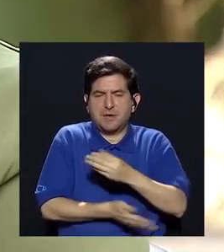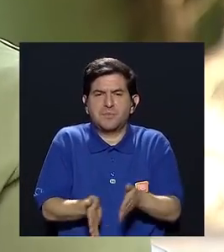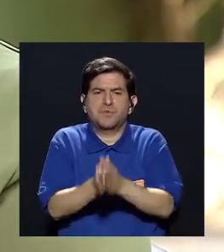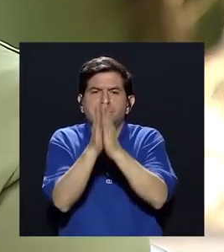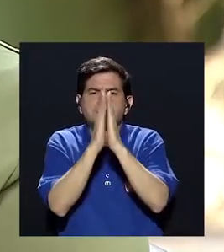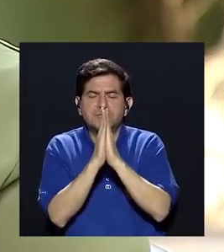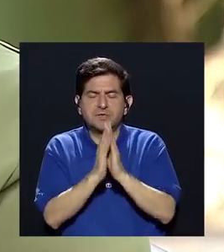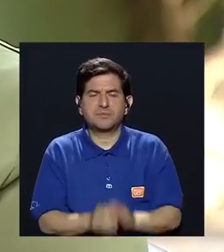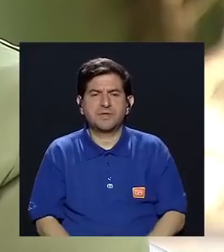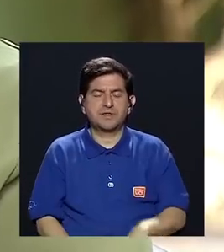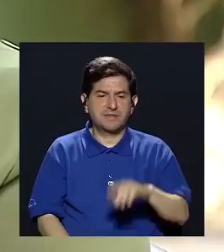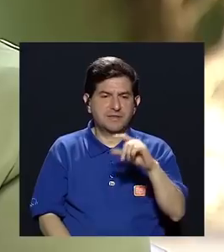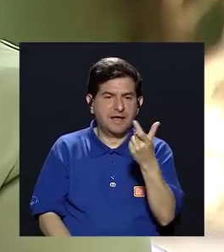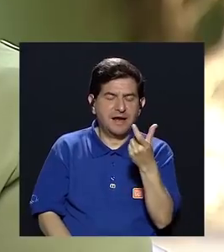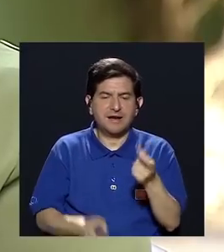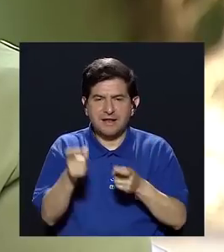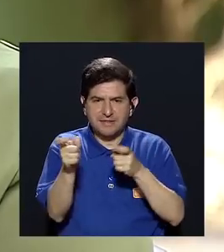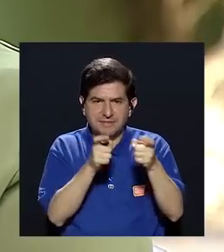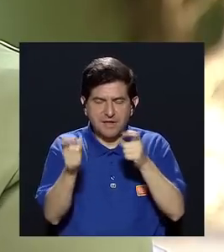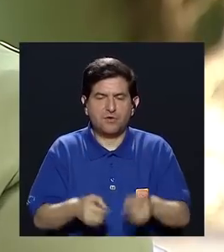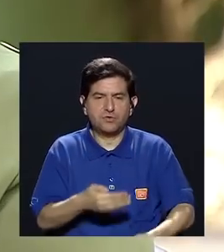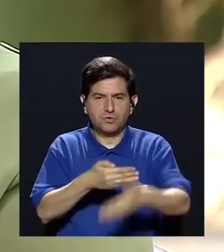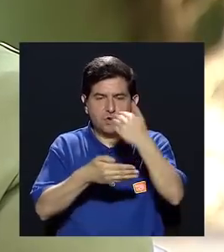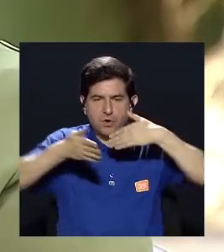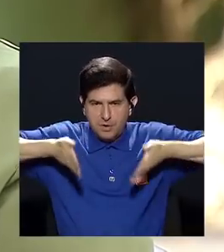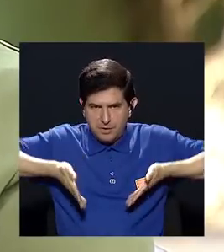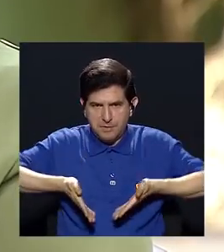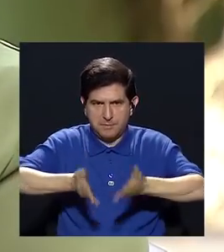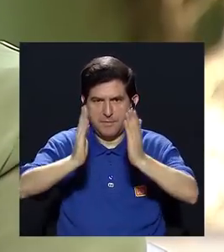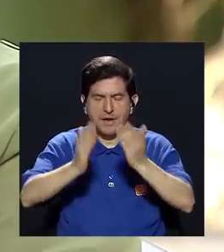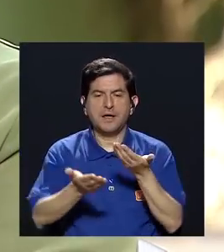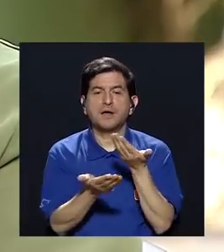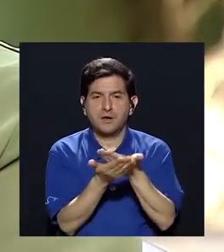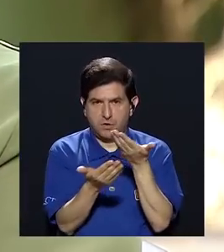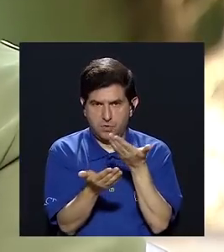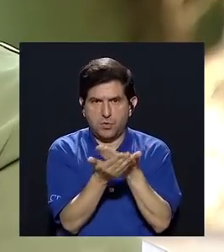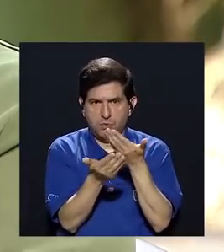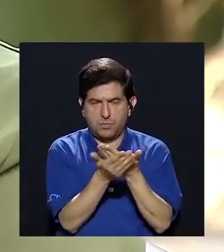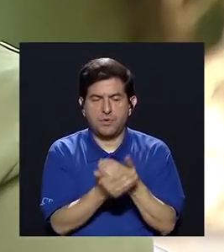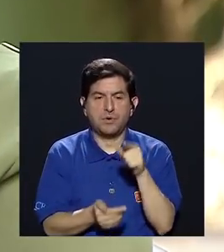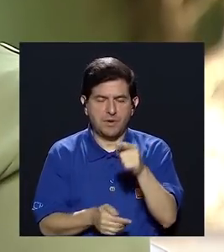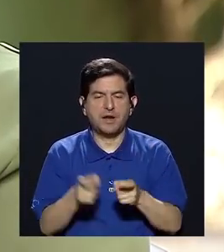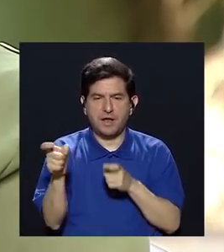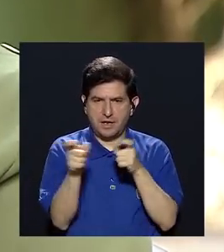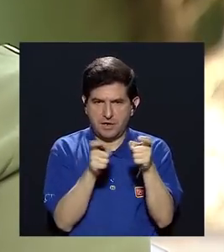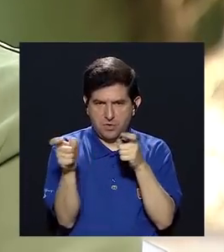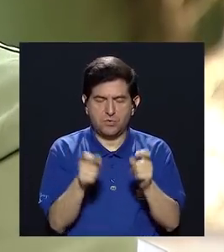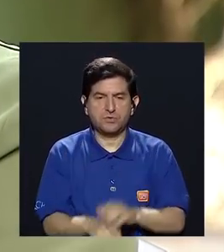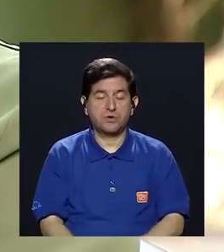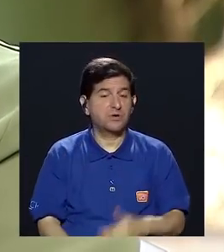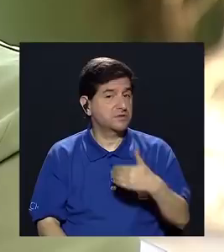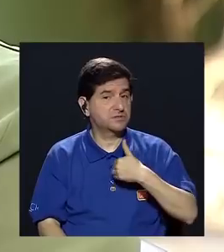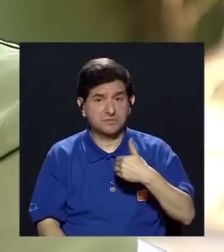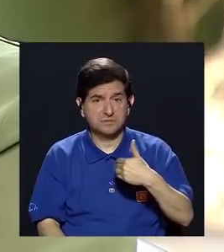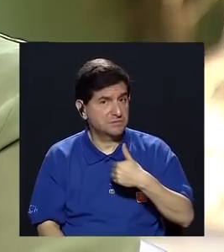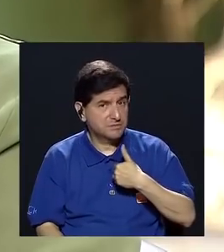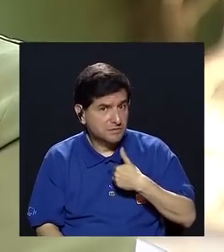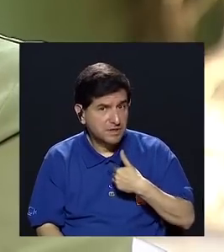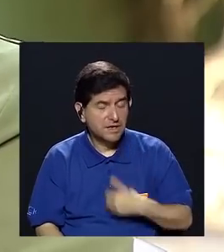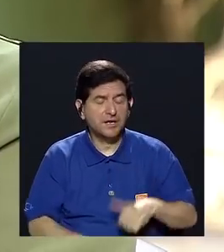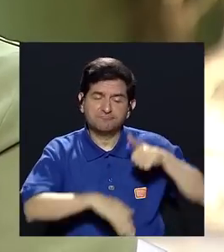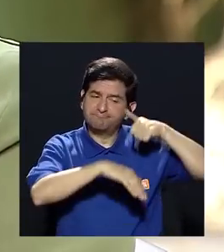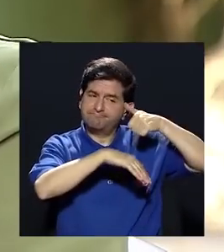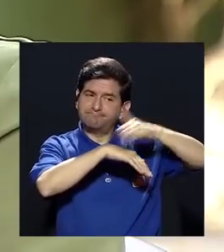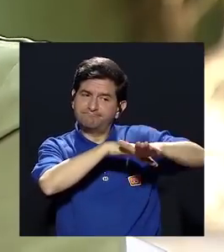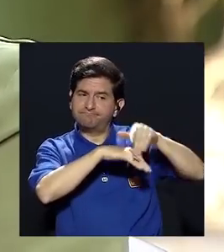pide el carnet de control prenatal para verificar que están en su control, y si no lo tienen,